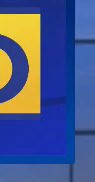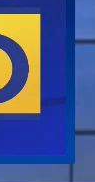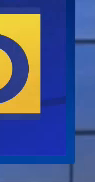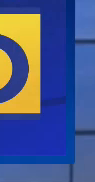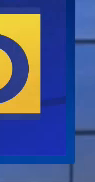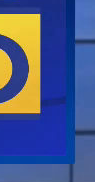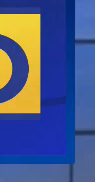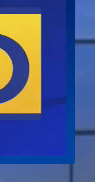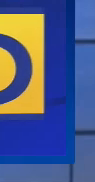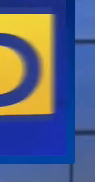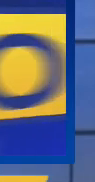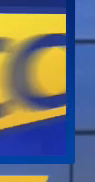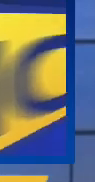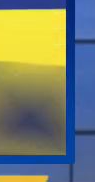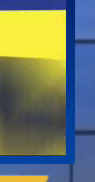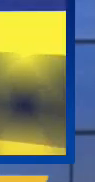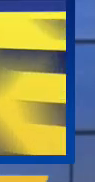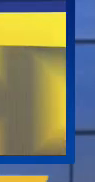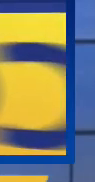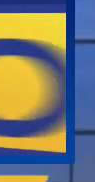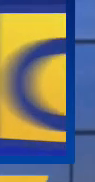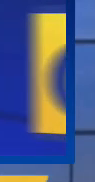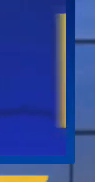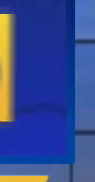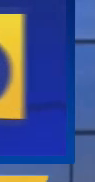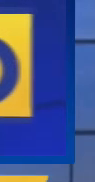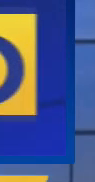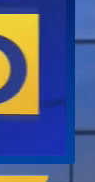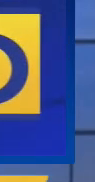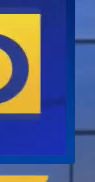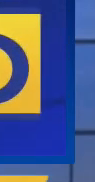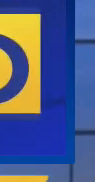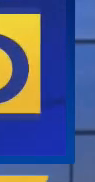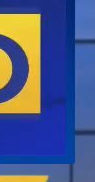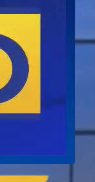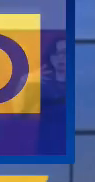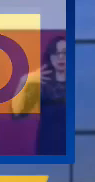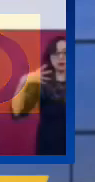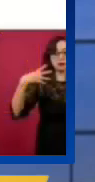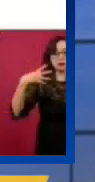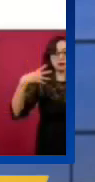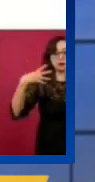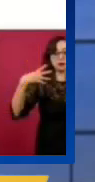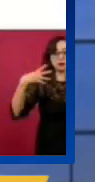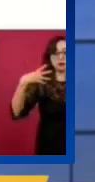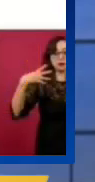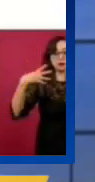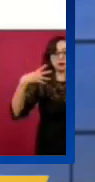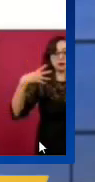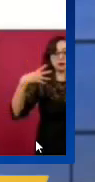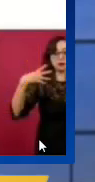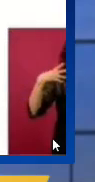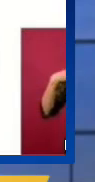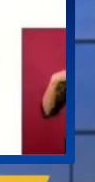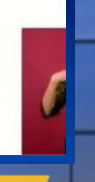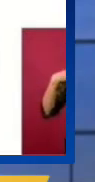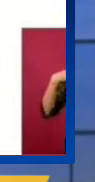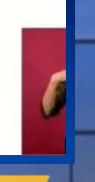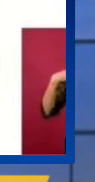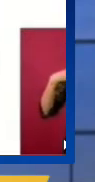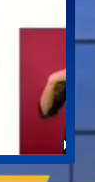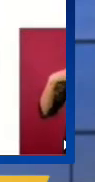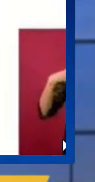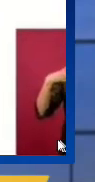pues a administrarse estas vacunas a estos niños de estos periodos de edad y bueno ya de ira